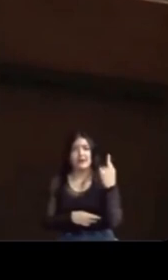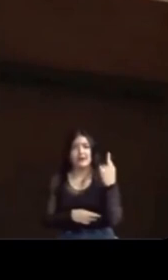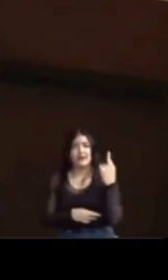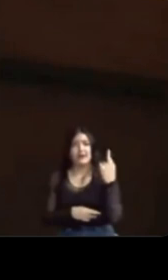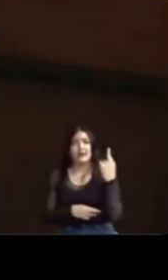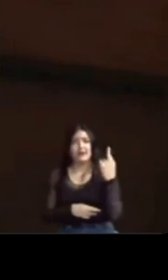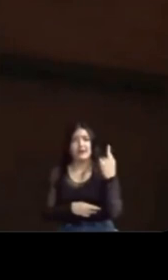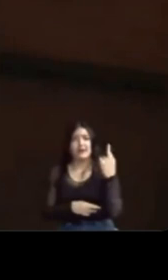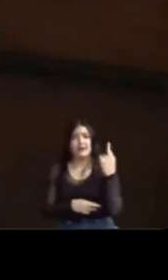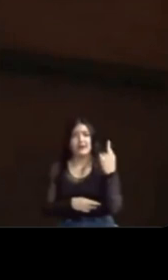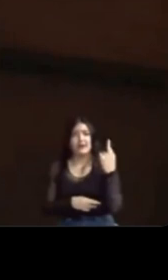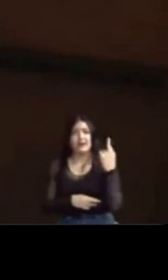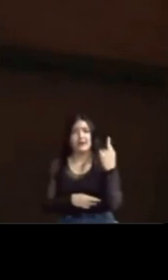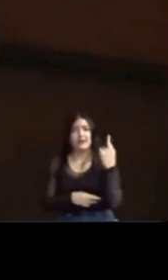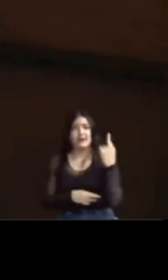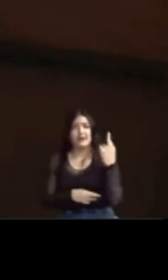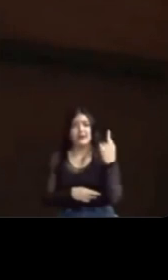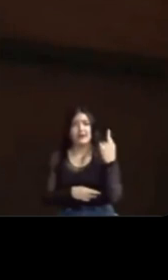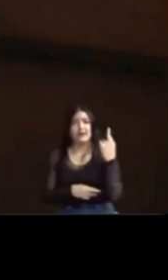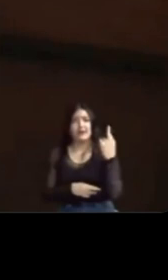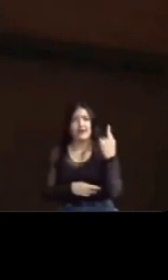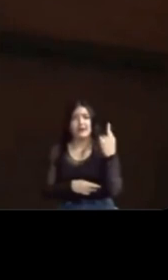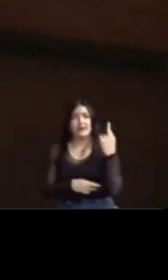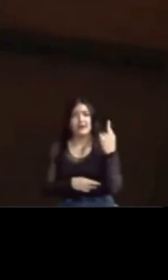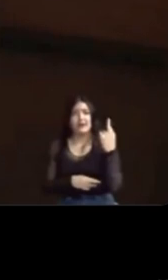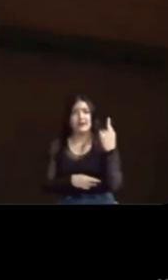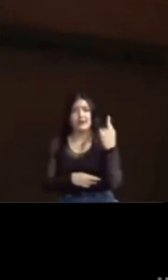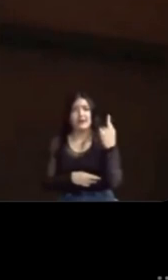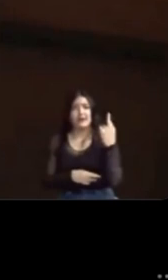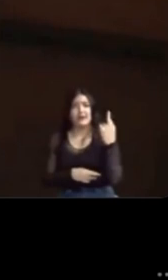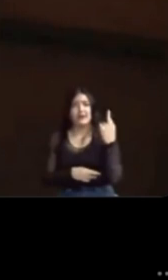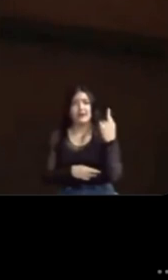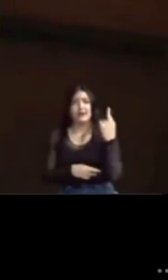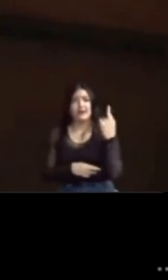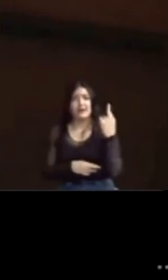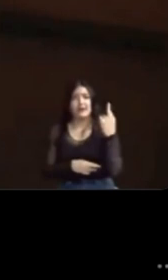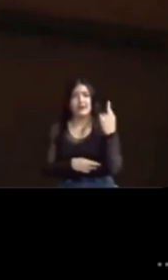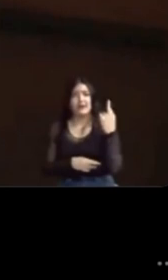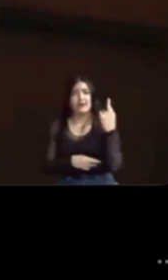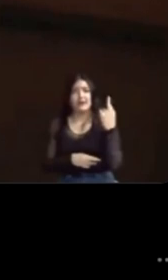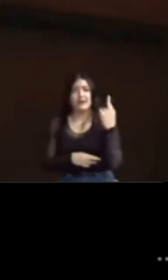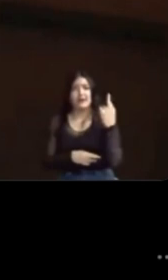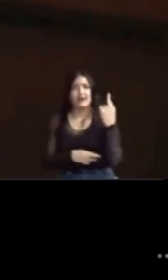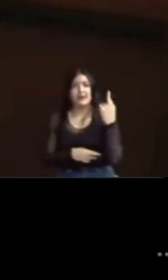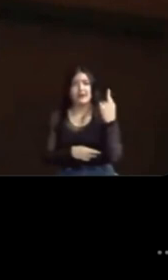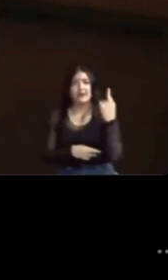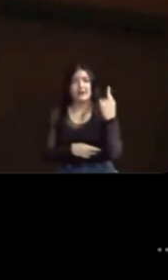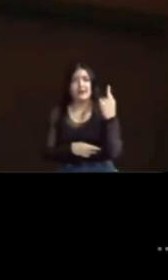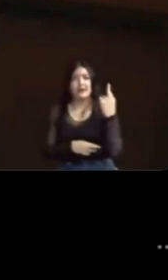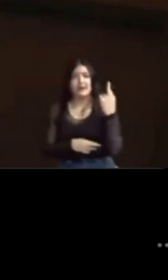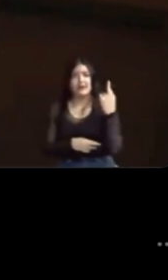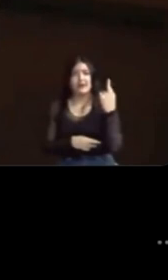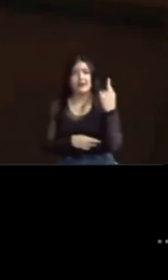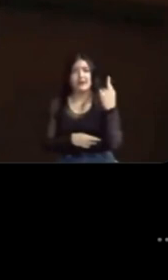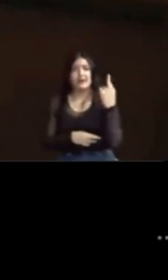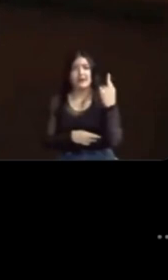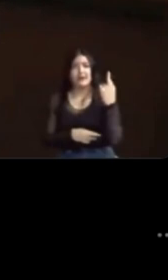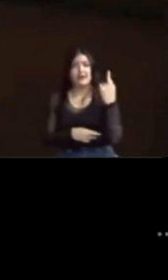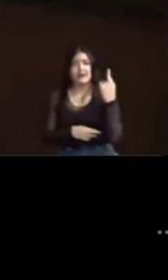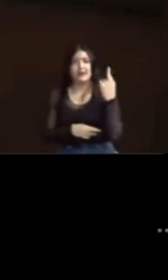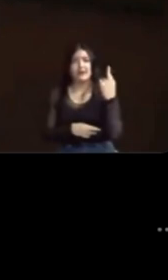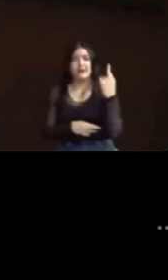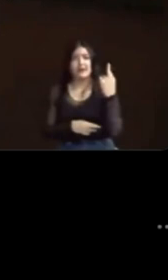que hoy cumplen, gracias al apoyo israelí, todo el mantenimiento y todos los requisitos necesarios para seguir operando. Entonces es